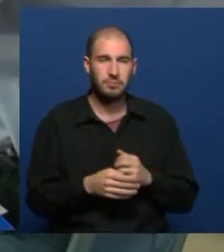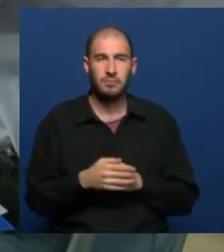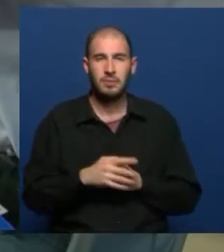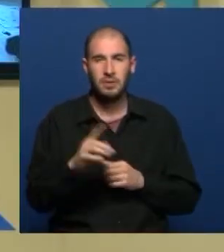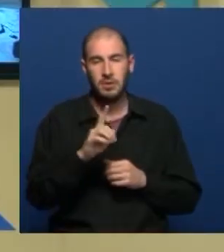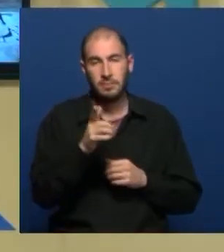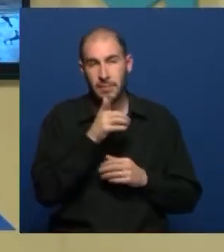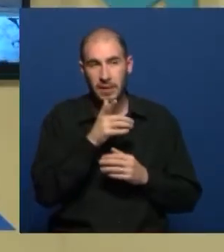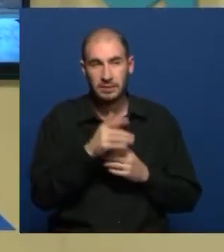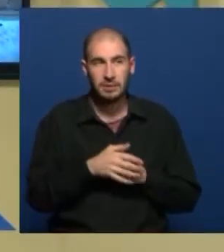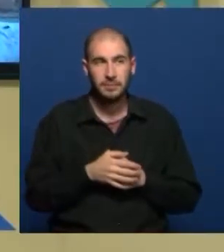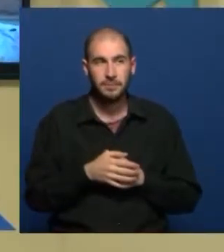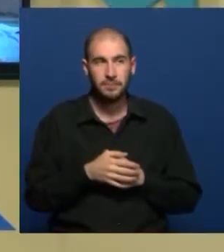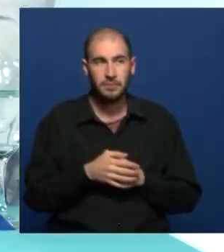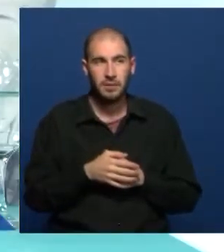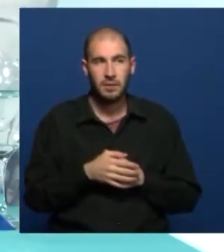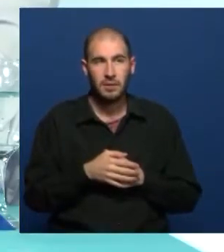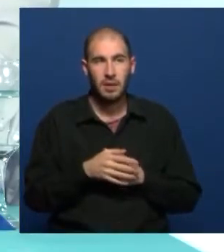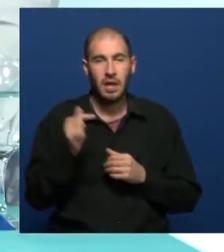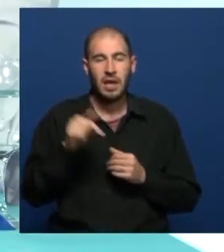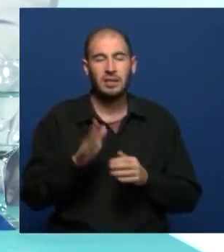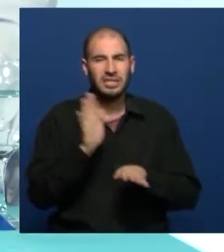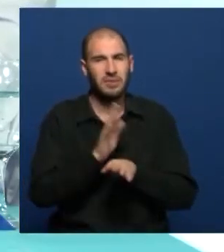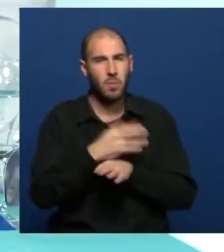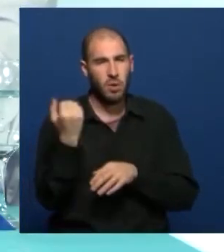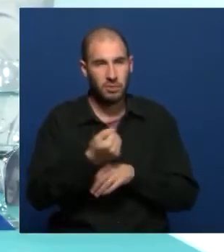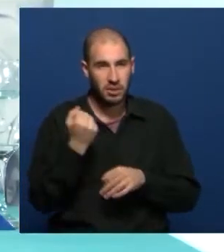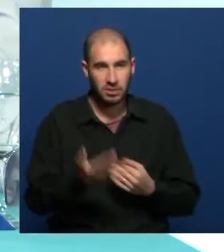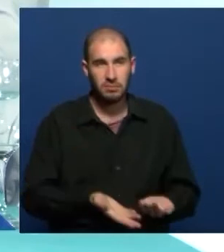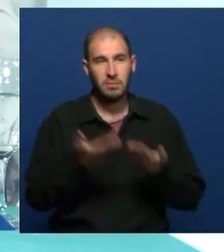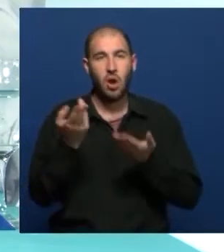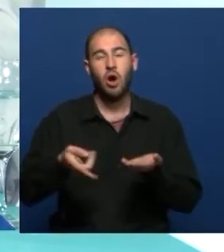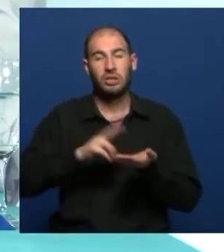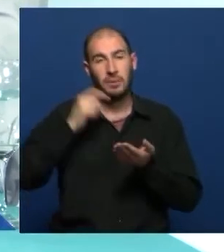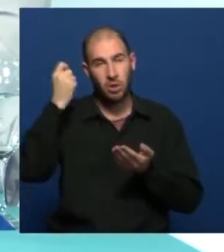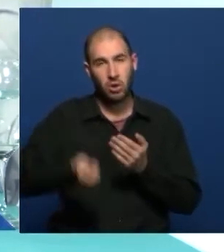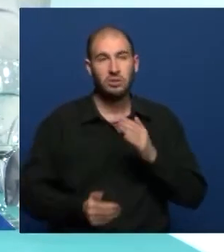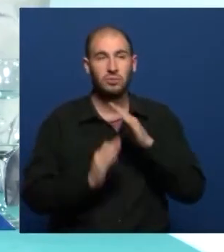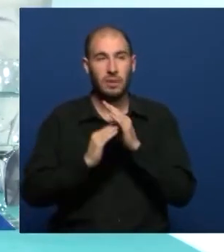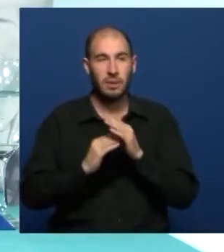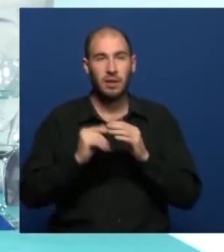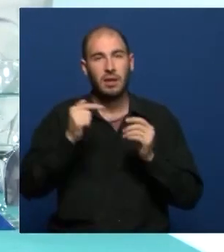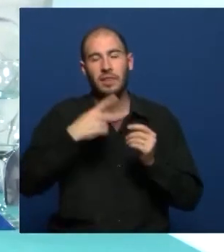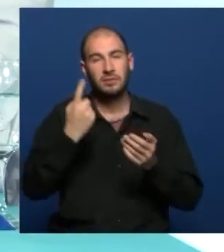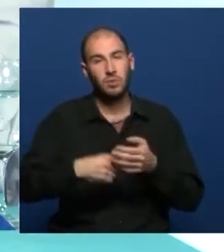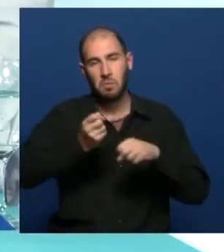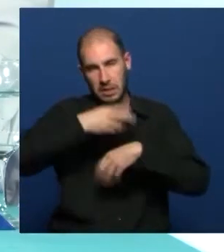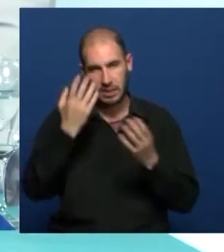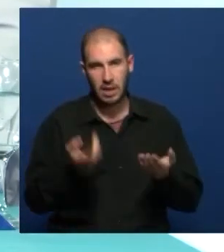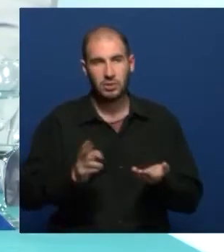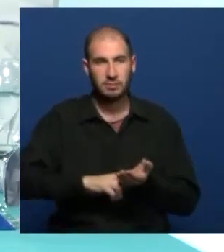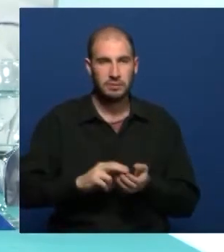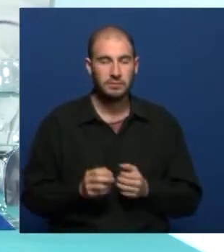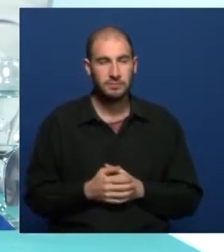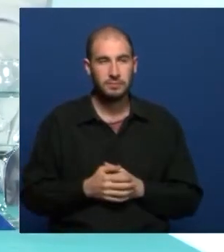yo creo que en este caso por lo emblemático que es va a ir otra vez a la corte sea cual sea la decisión bien